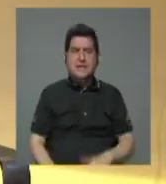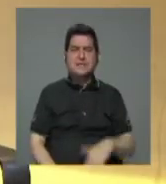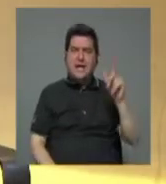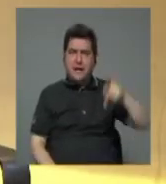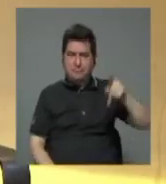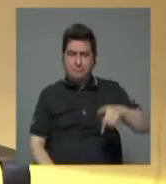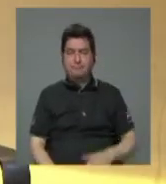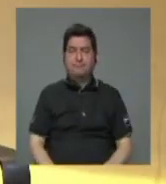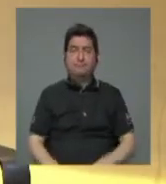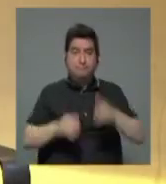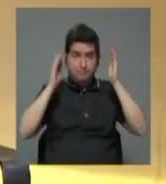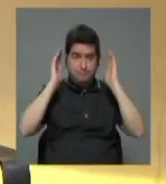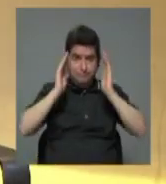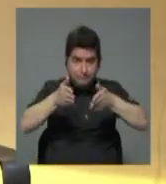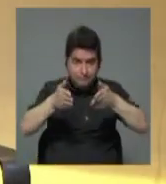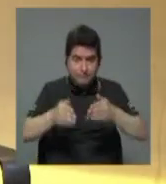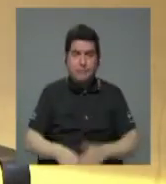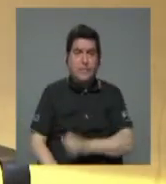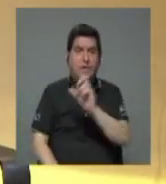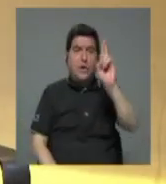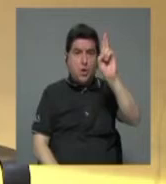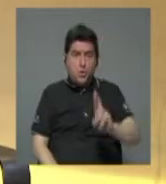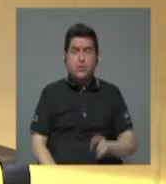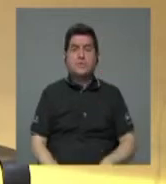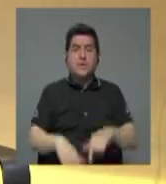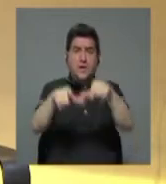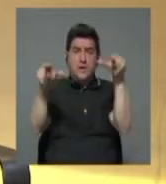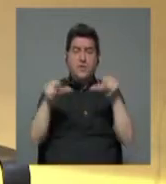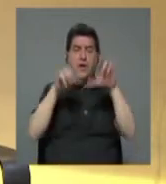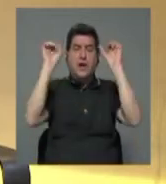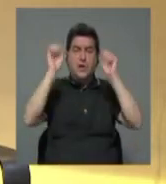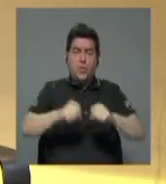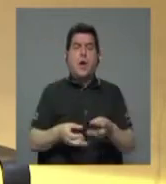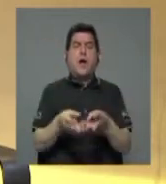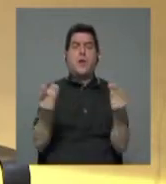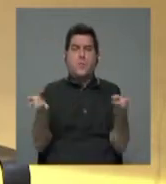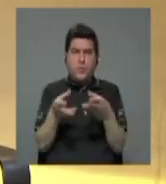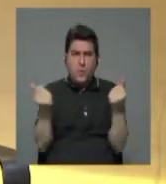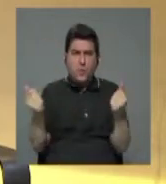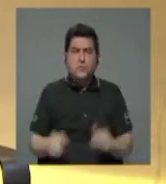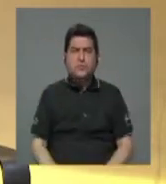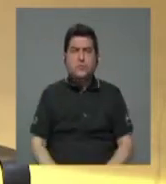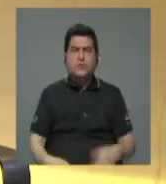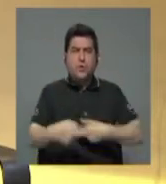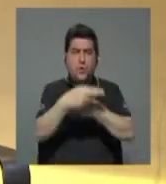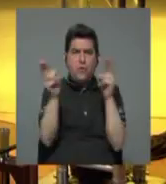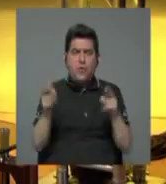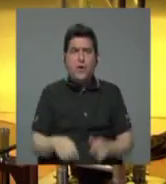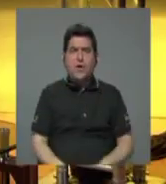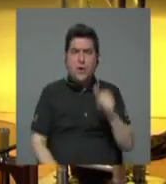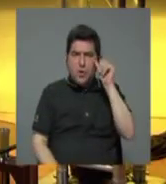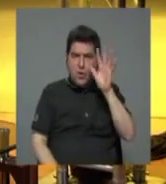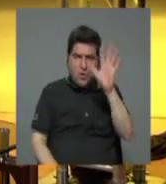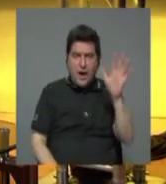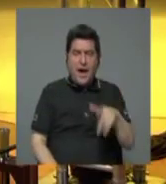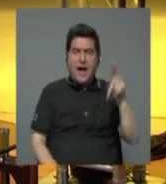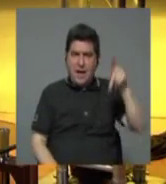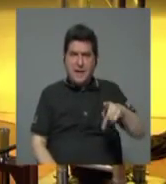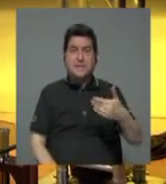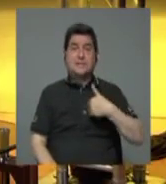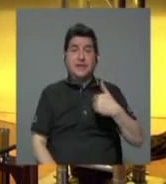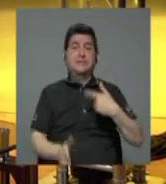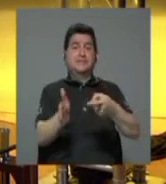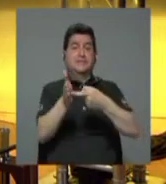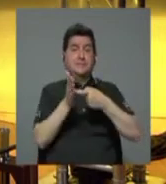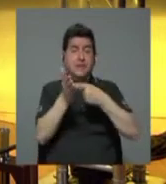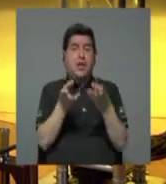tenemos que enfocar a Costa Rica como un lugar donde podamos producir para la región Asia-Pacífico, la cual tiene